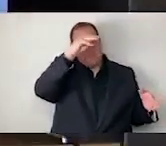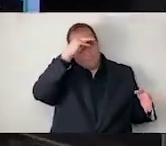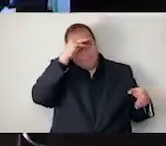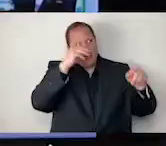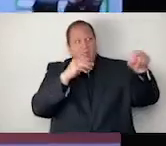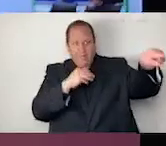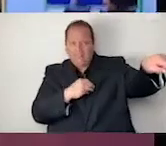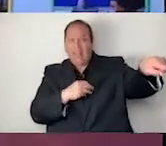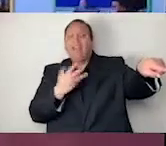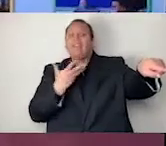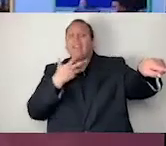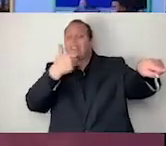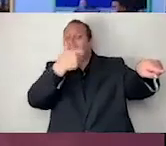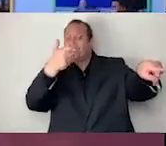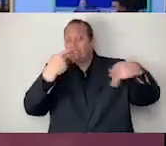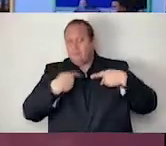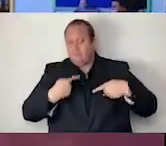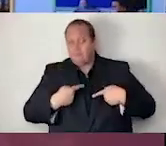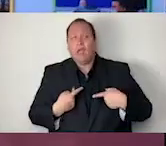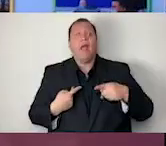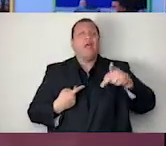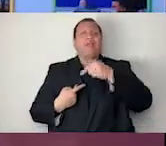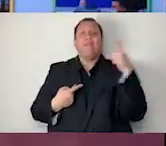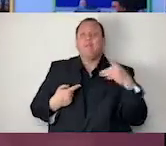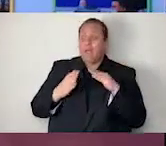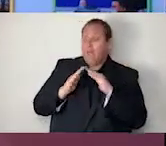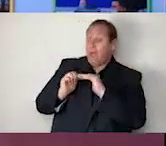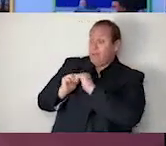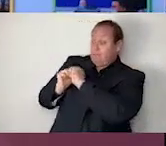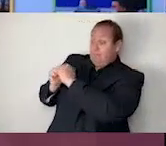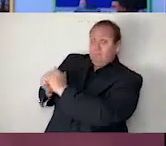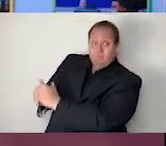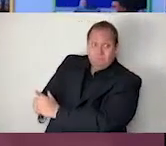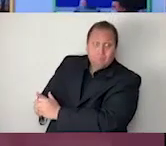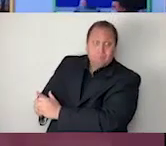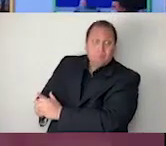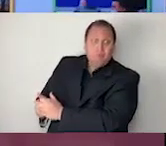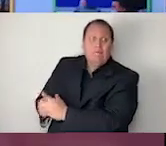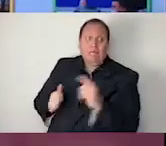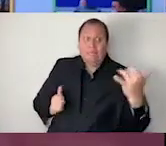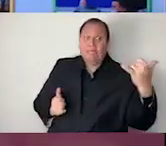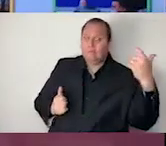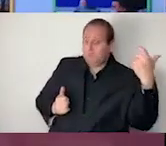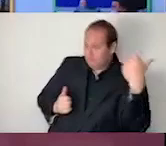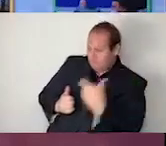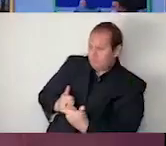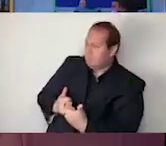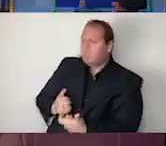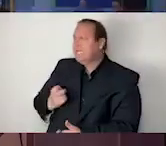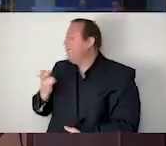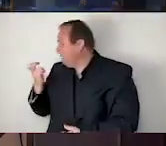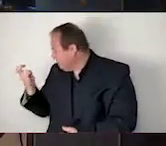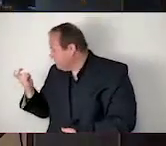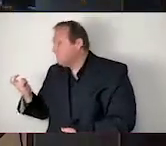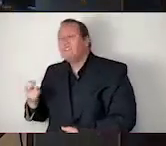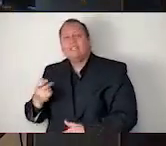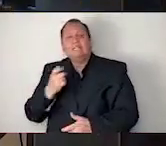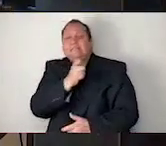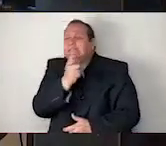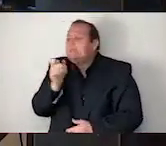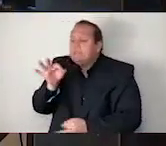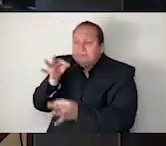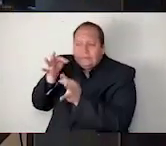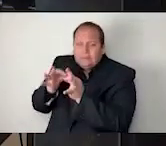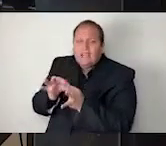estar en su casa y devengando un salario es correcto diario íntegro casi es íntegro no el 20 por ciento de 40 por ciento y está